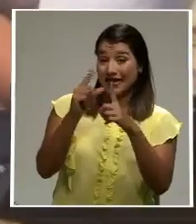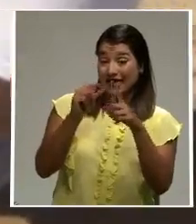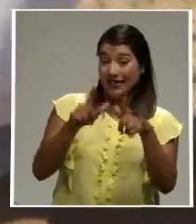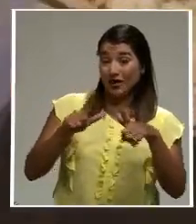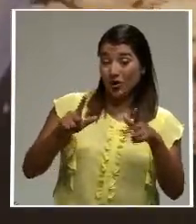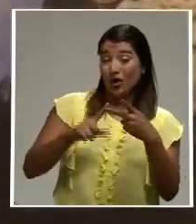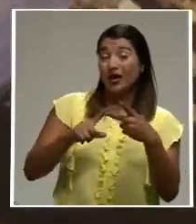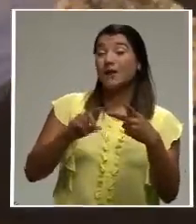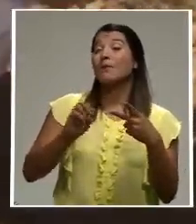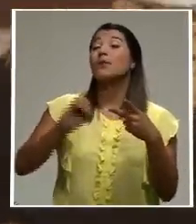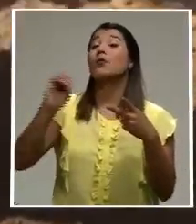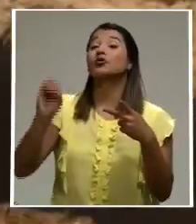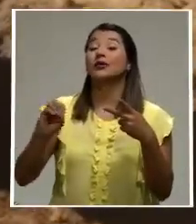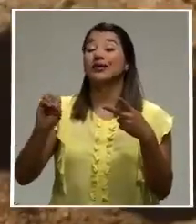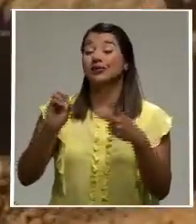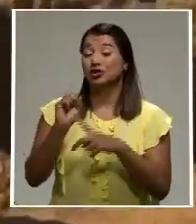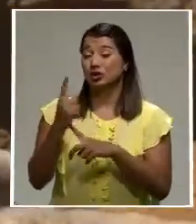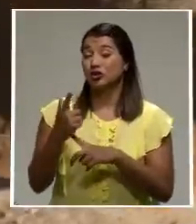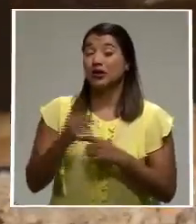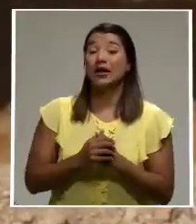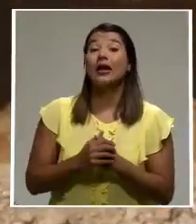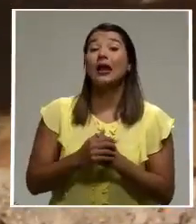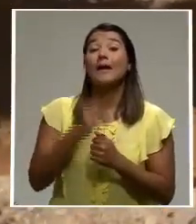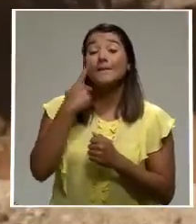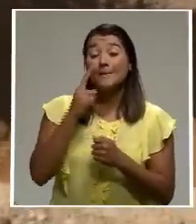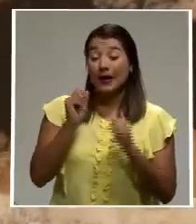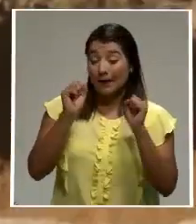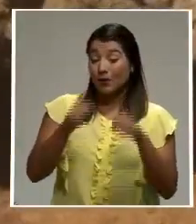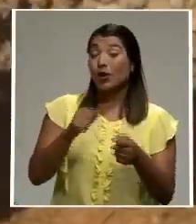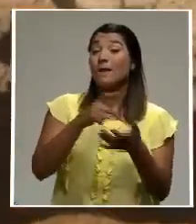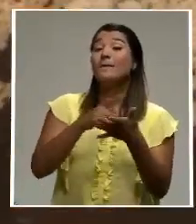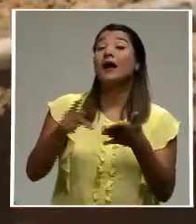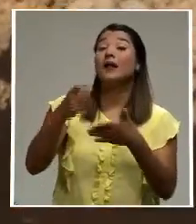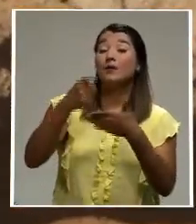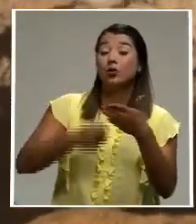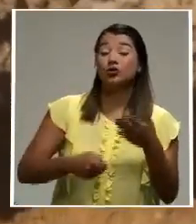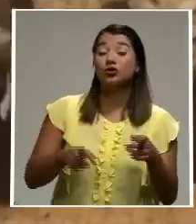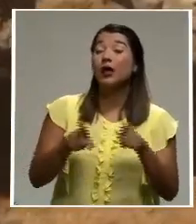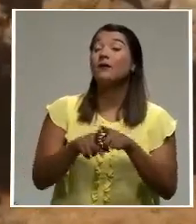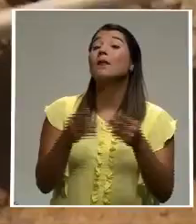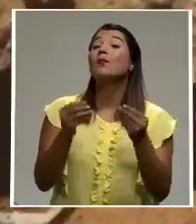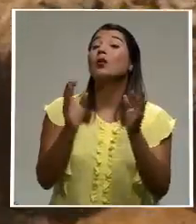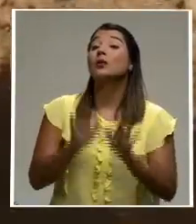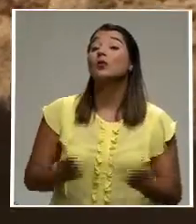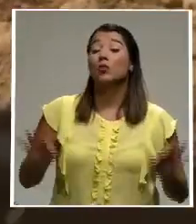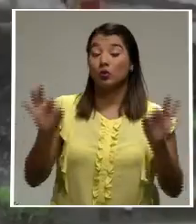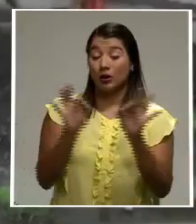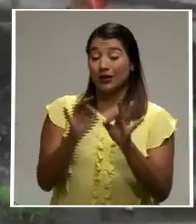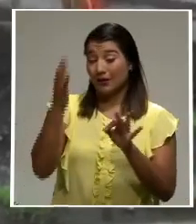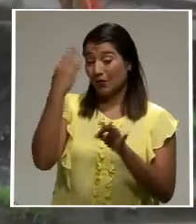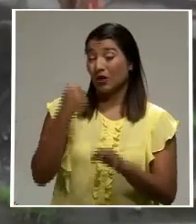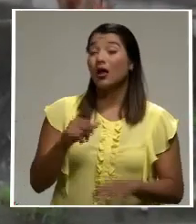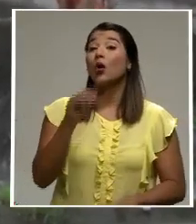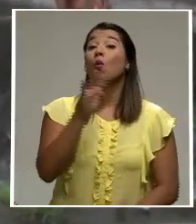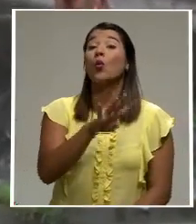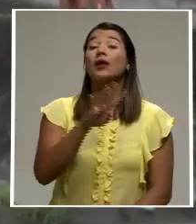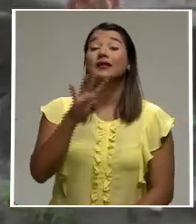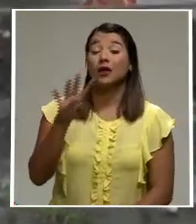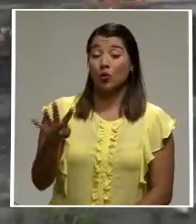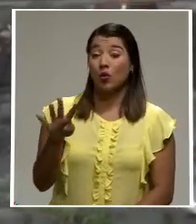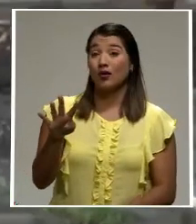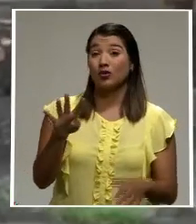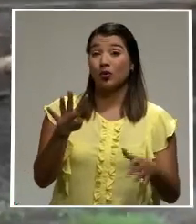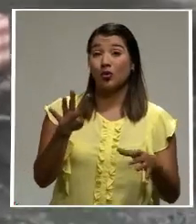de construcción, la posposición del pago de impuestos también fue importante. En ese caso, 44 de cada 100 tuvieron